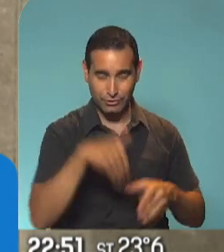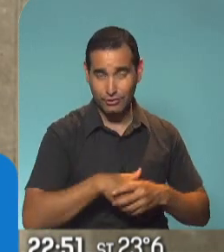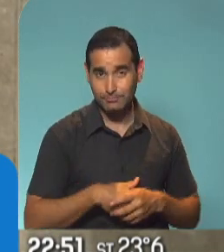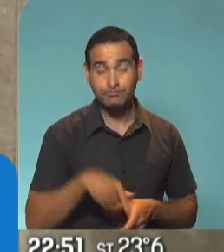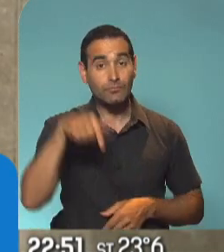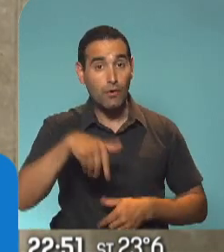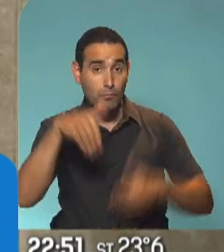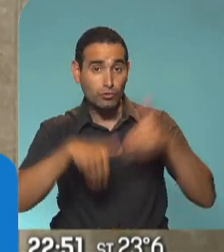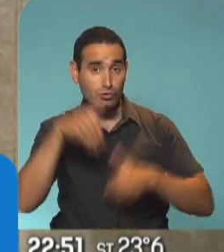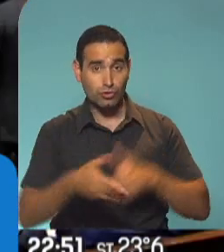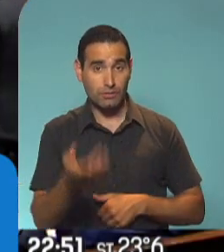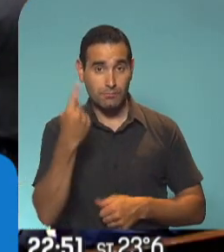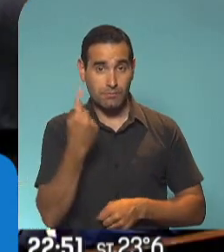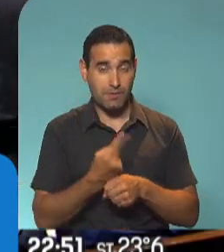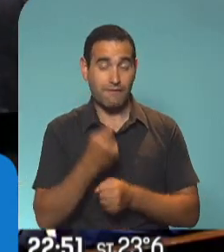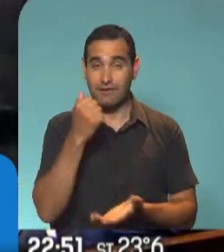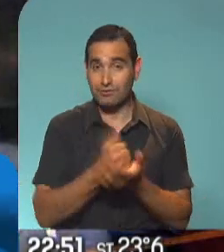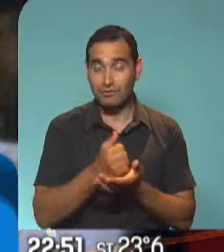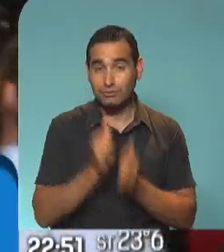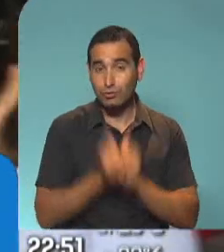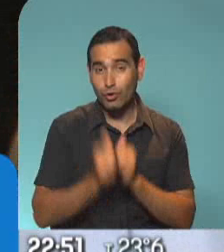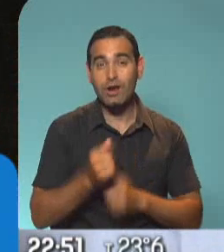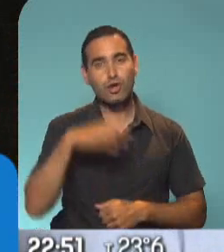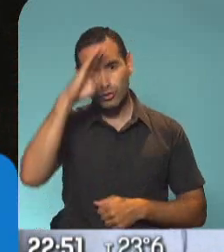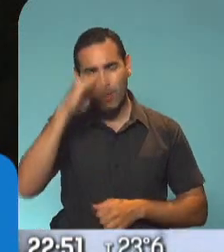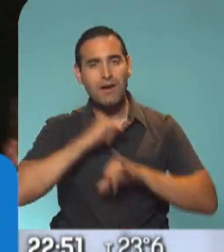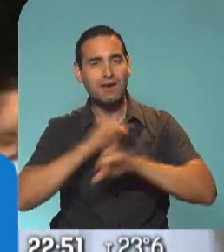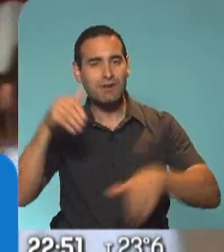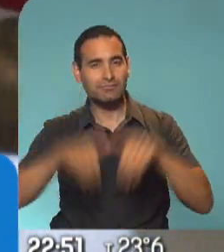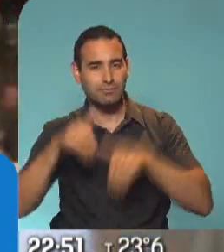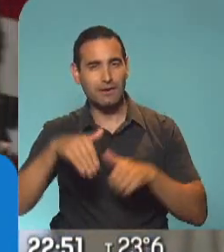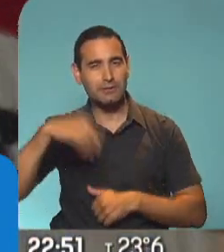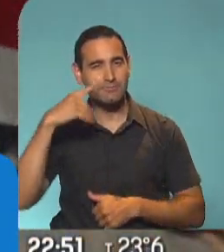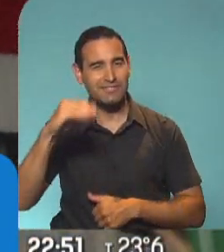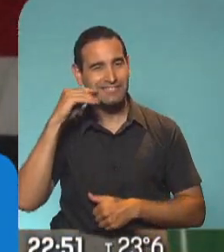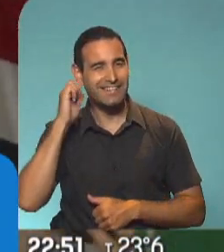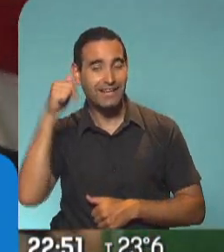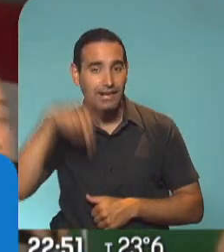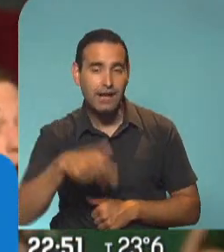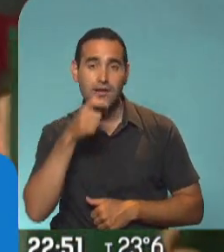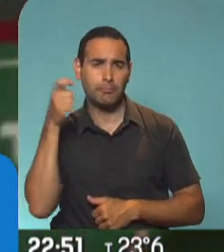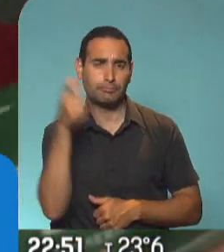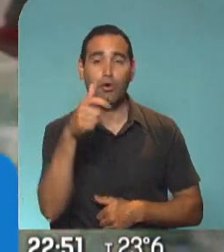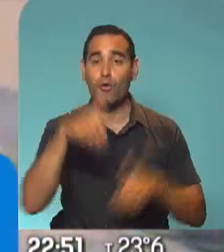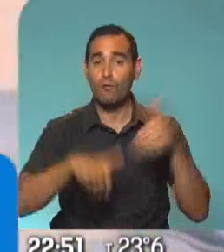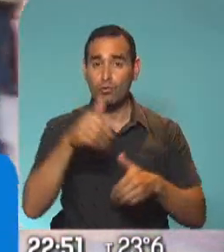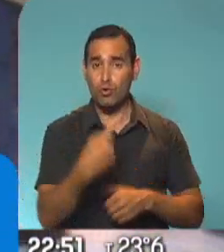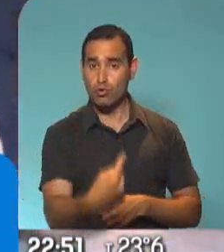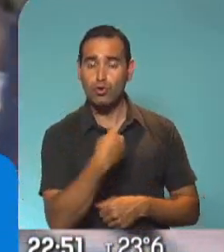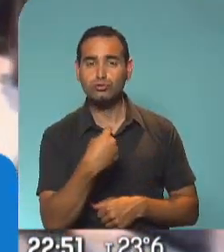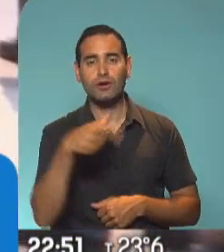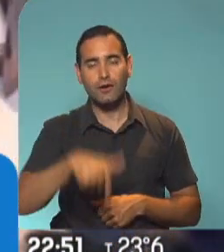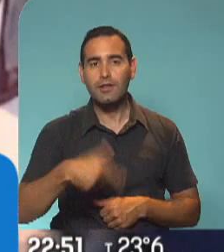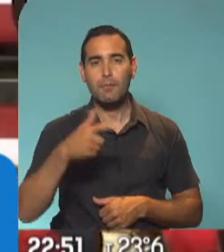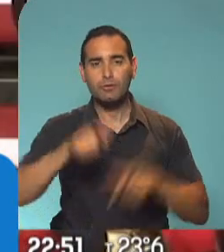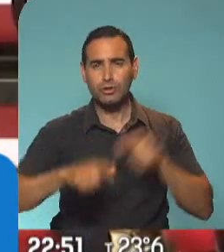lugar esta votación histórica, Trump encabezaba un acto de campaña en Battle Creek, Michigan, y respondió en tiempo real a los votos en su contra, vivado por